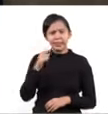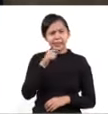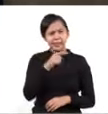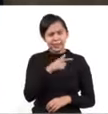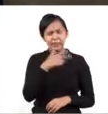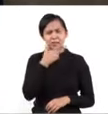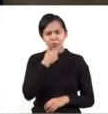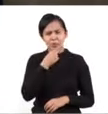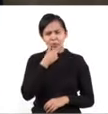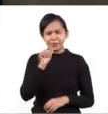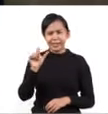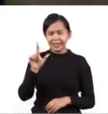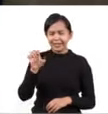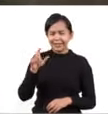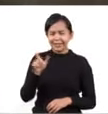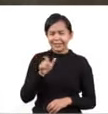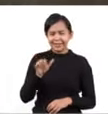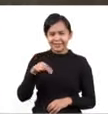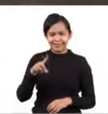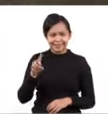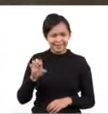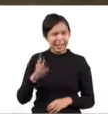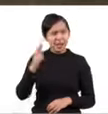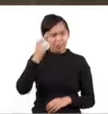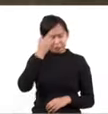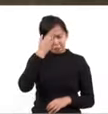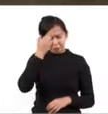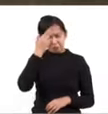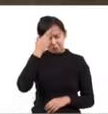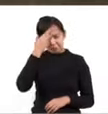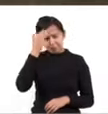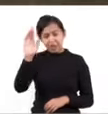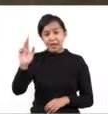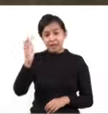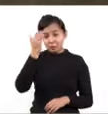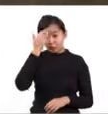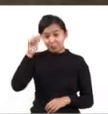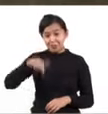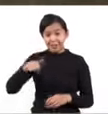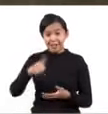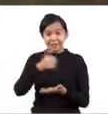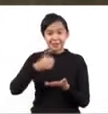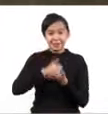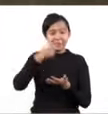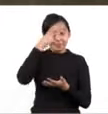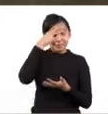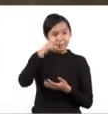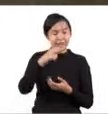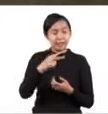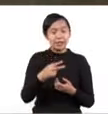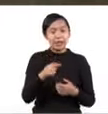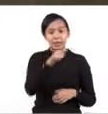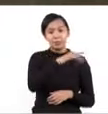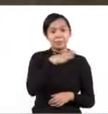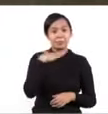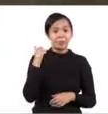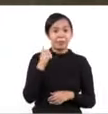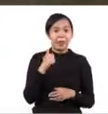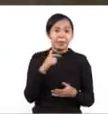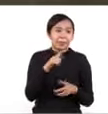Latina era más conocido que en Alemania. El que Alexander von Humboldt fuera algo como el